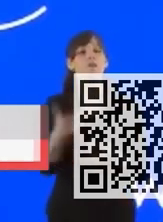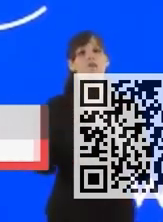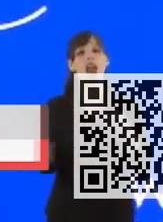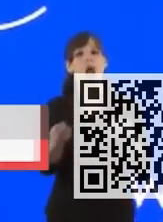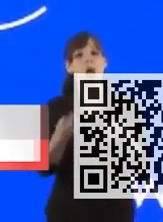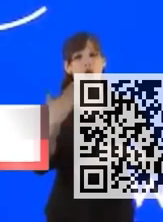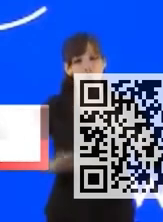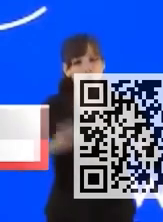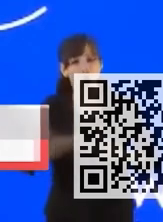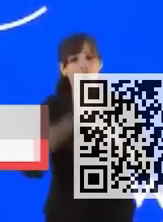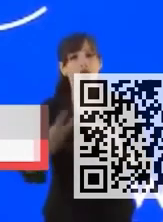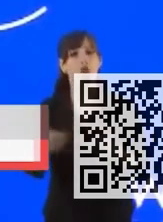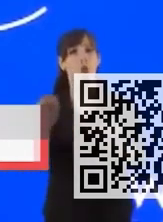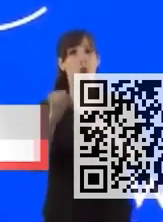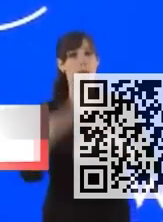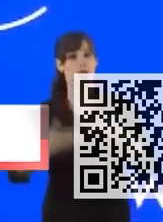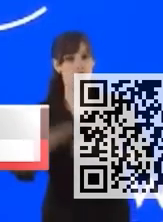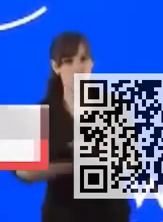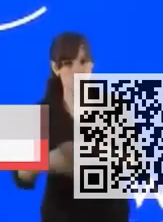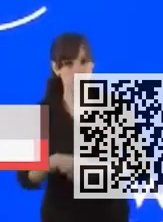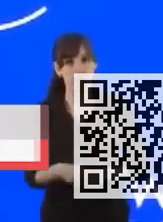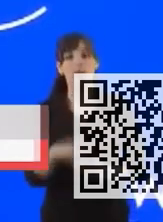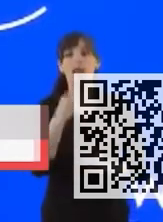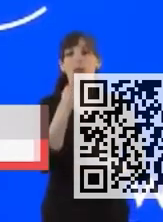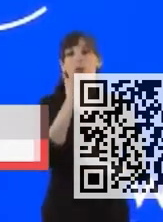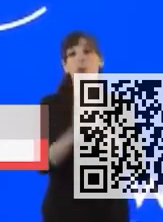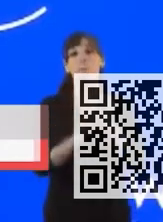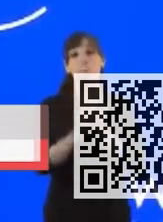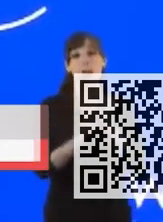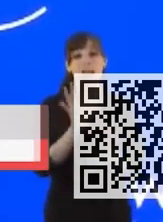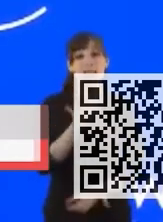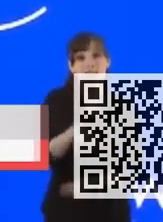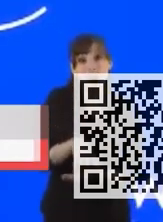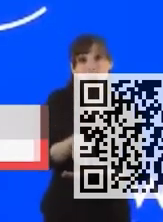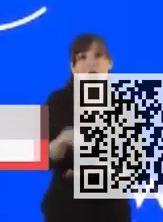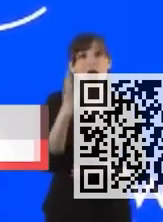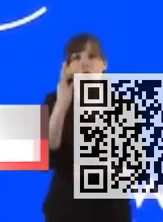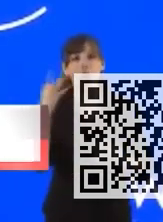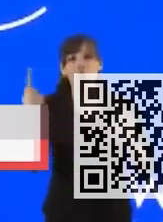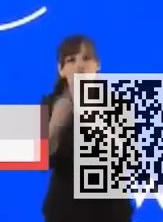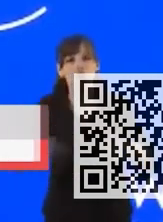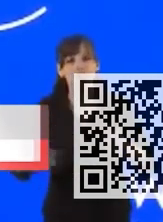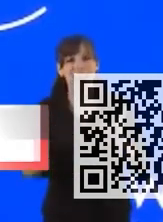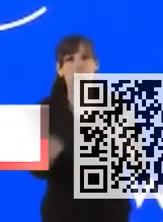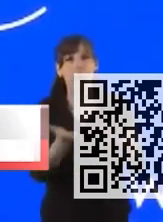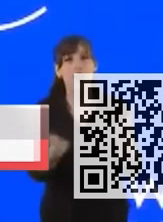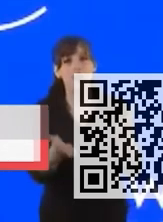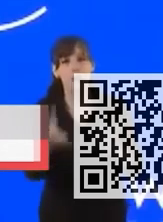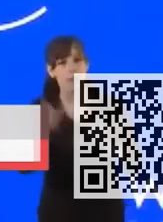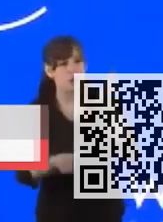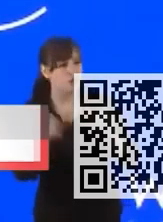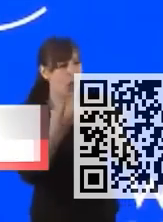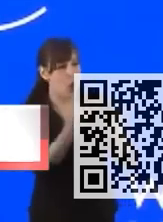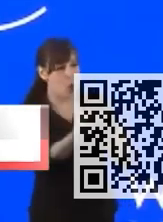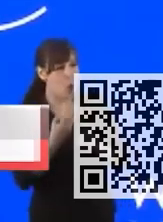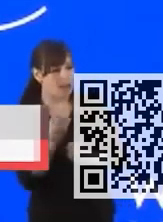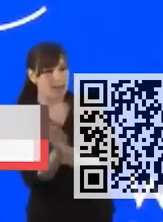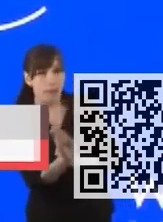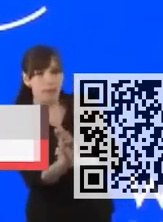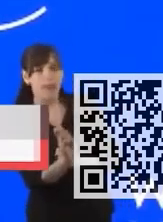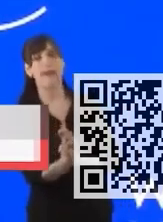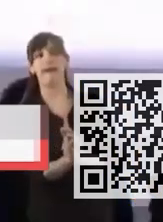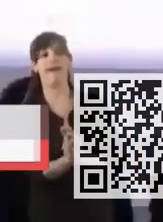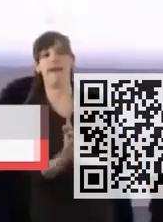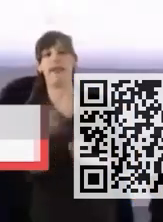con el nivel de las medidas y con la fuerza que han tenido las medidas en el último tiempo, bueno, perder 5 o 6 puntos a nivel nación, yo diría